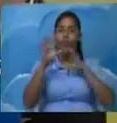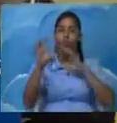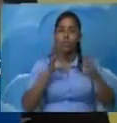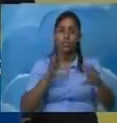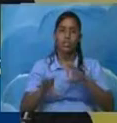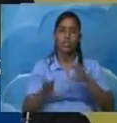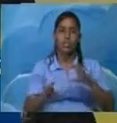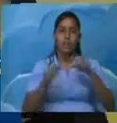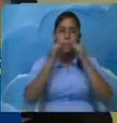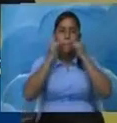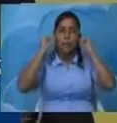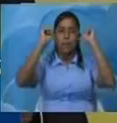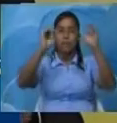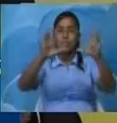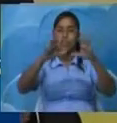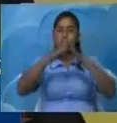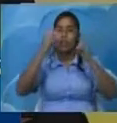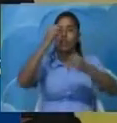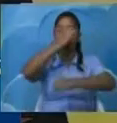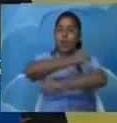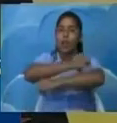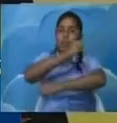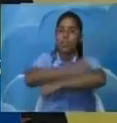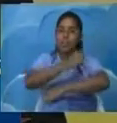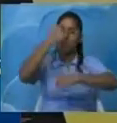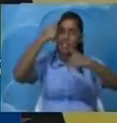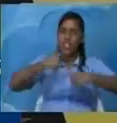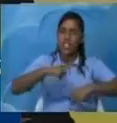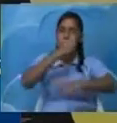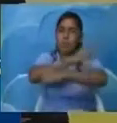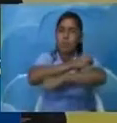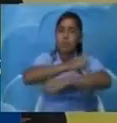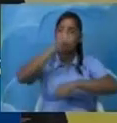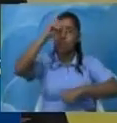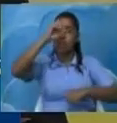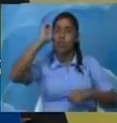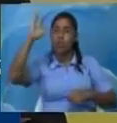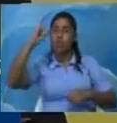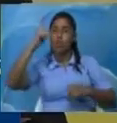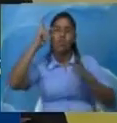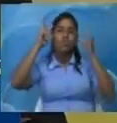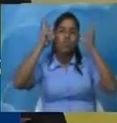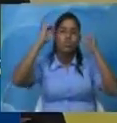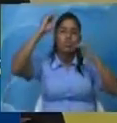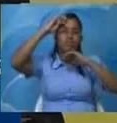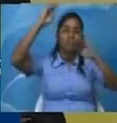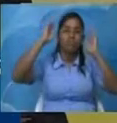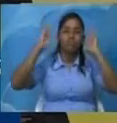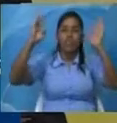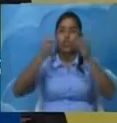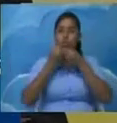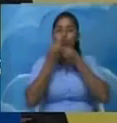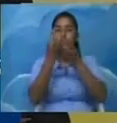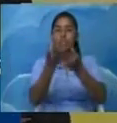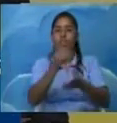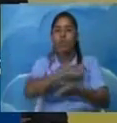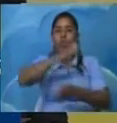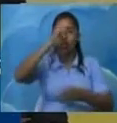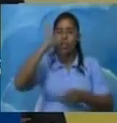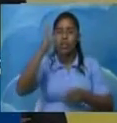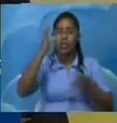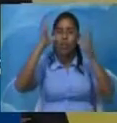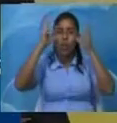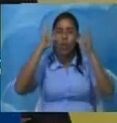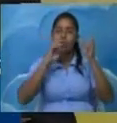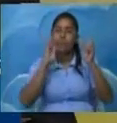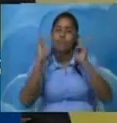naciones. Bendiciones de la obediencia, el ser obediente a Dios, el oír atentamente el consejo de Dios, el oír y